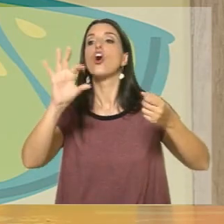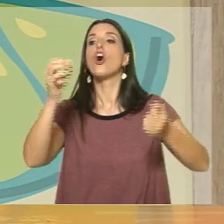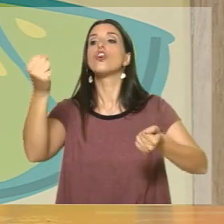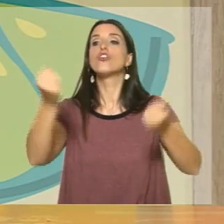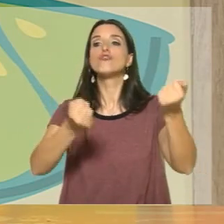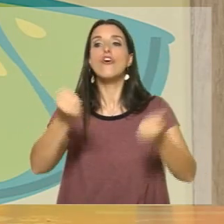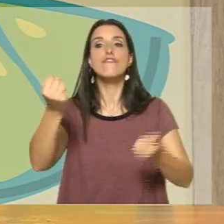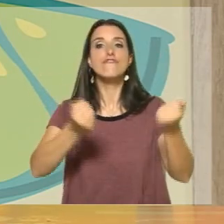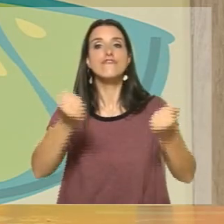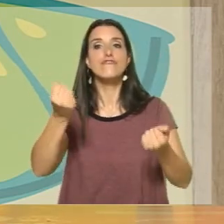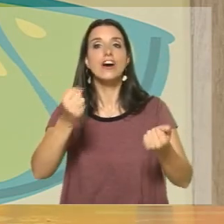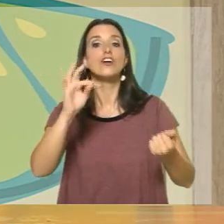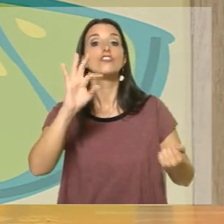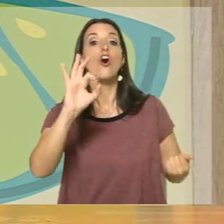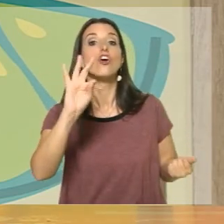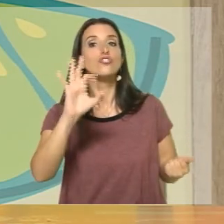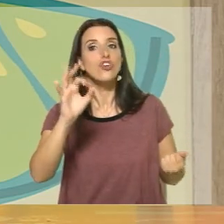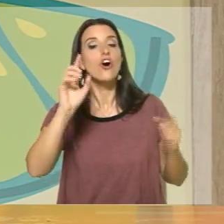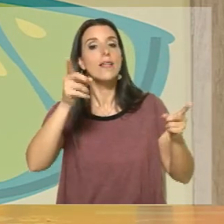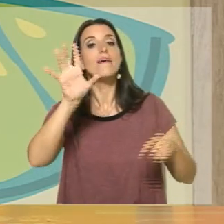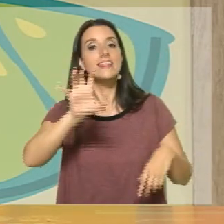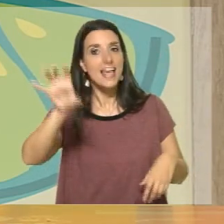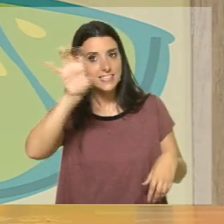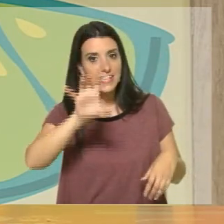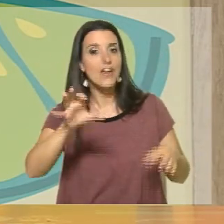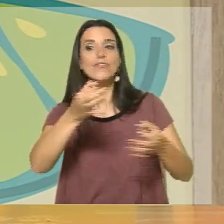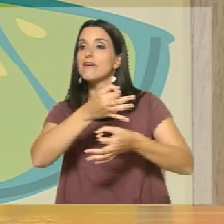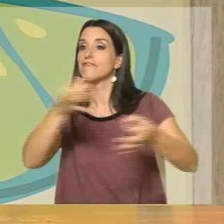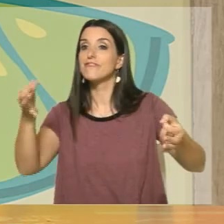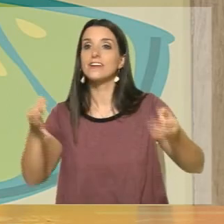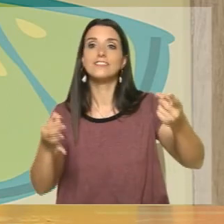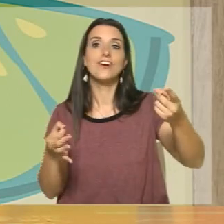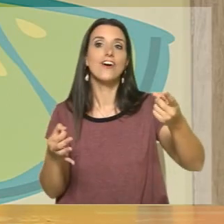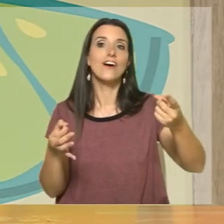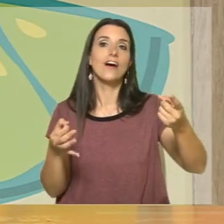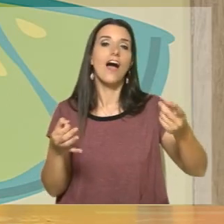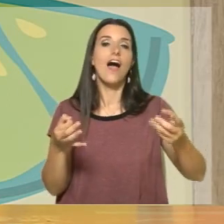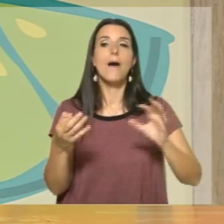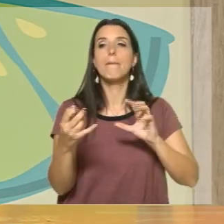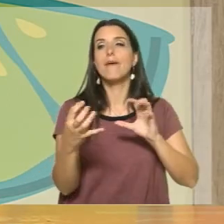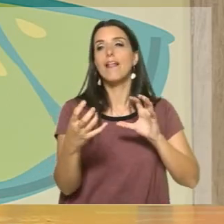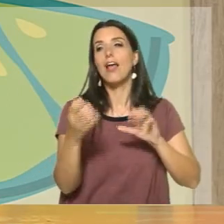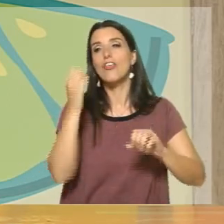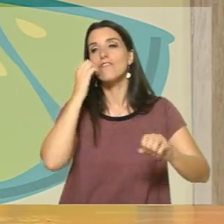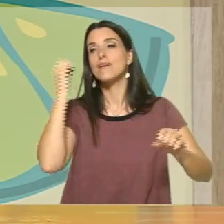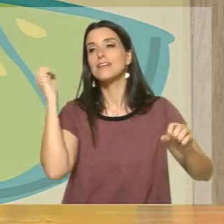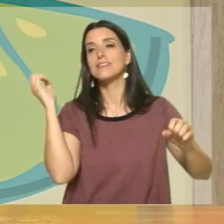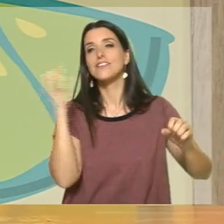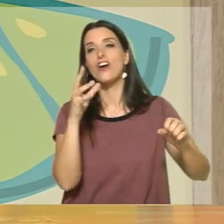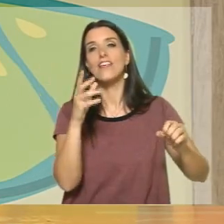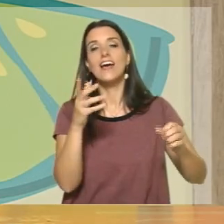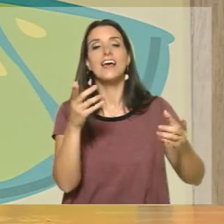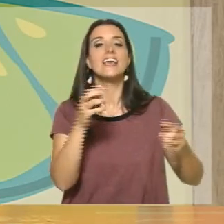choferes. ¿Cómo? Toto. Que es de cerro. Peleador. a Toto y es de